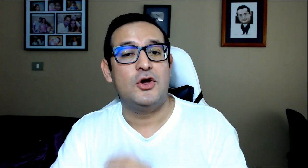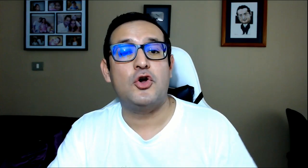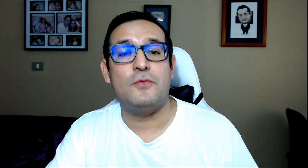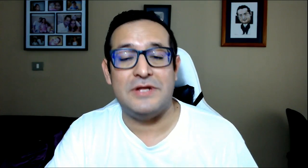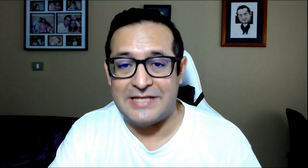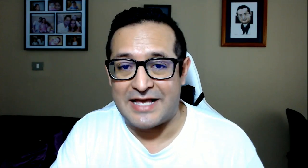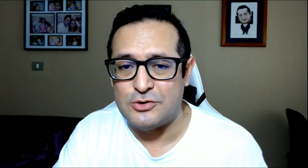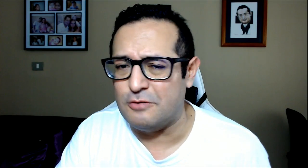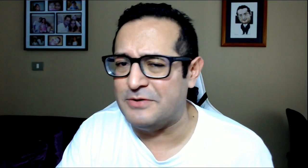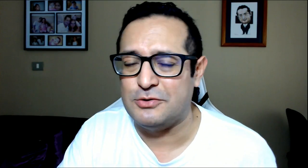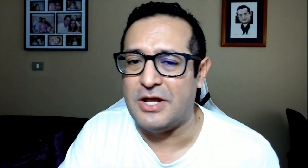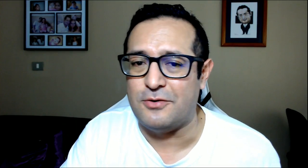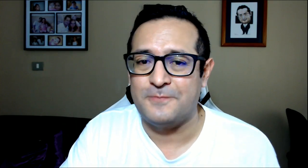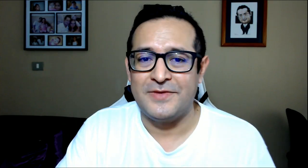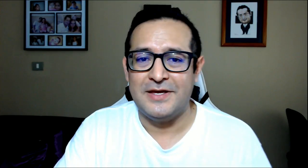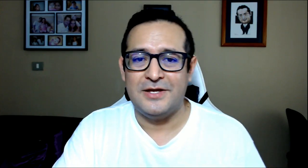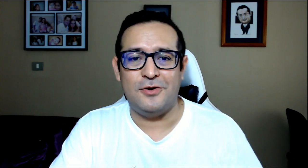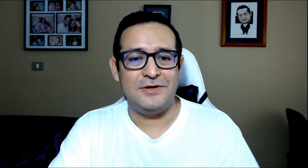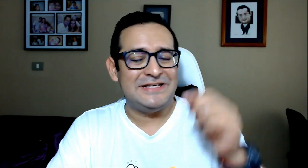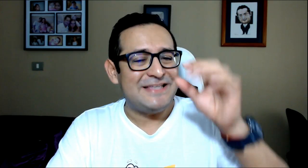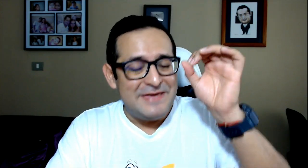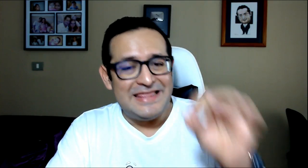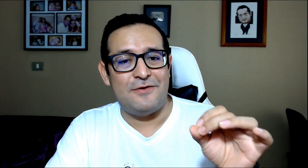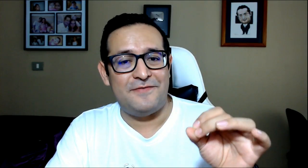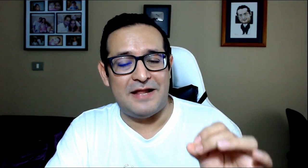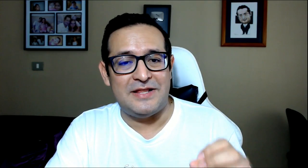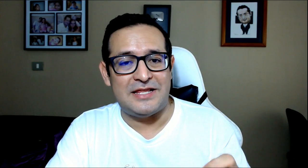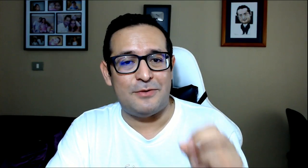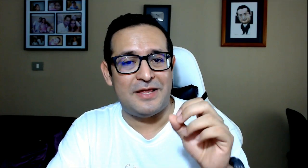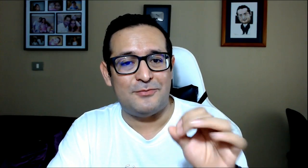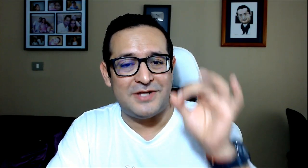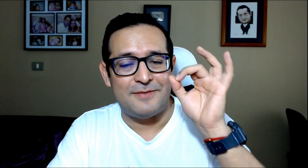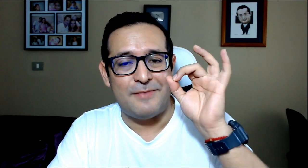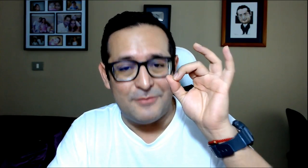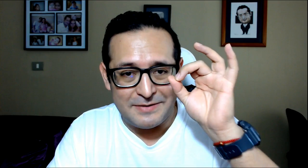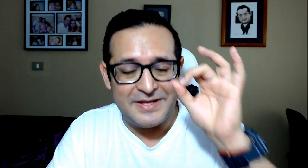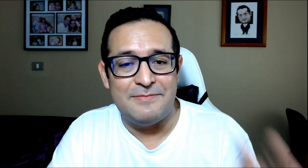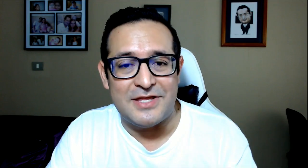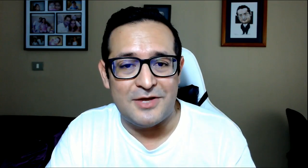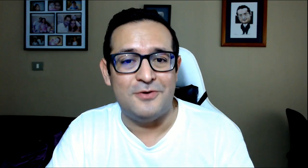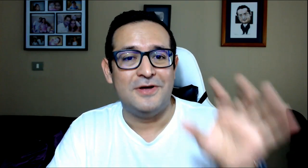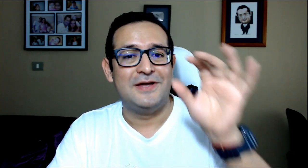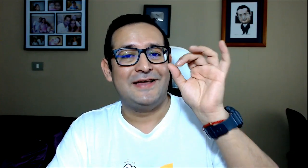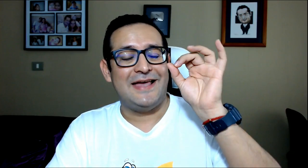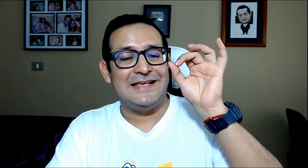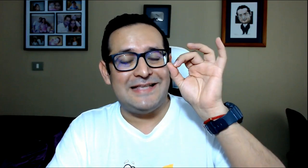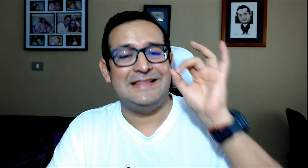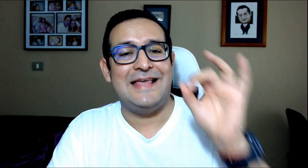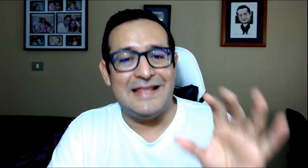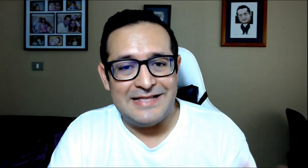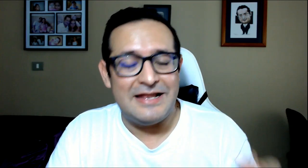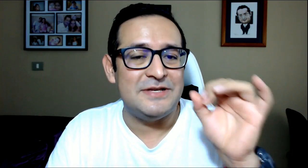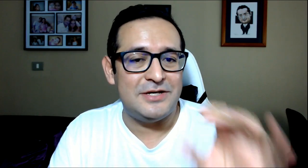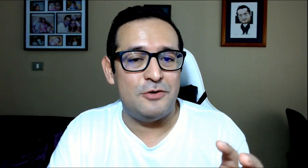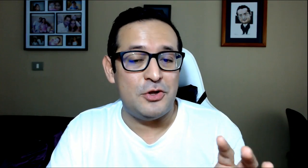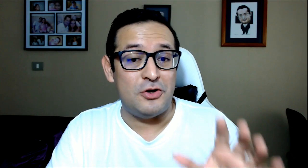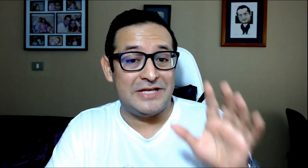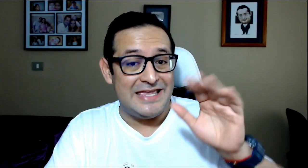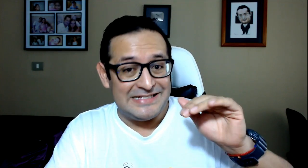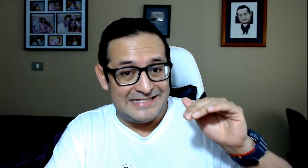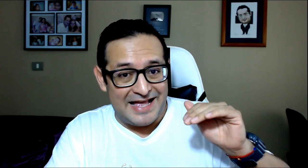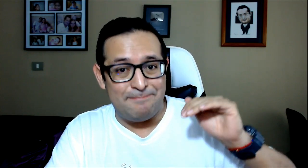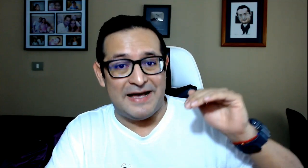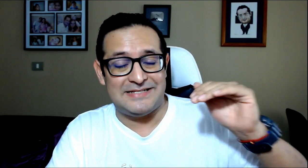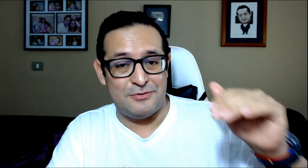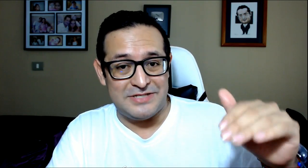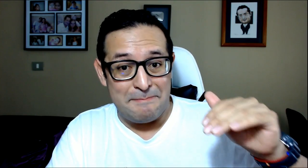con en este caso lópez obrador no en este vídeo finalmente te voy a demostrar vamos a abrir el vídeo es de lesnar y mezquino vídeo que